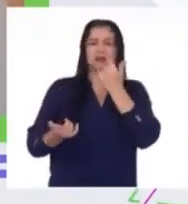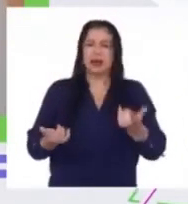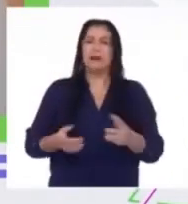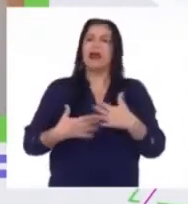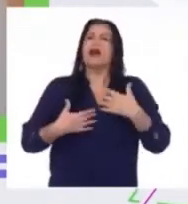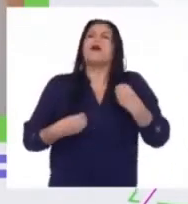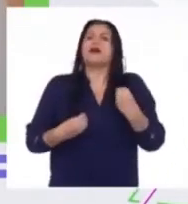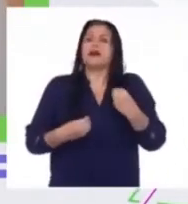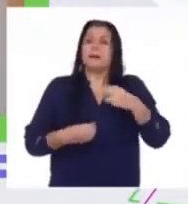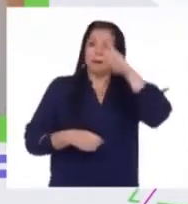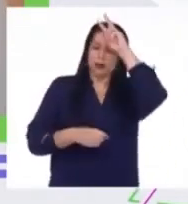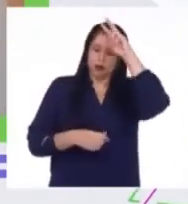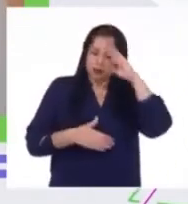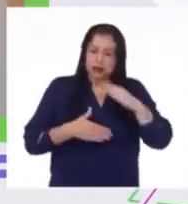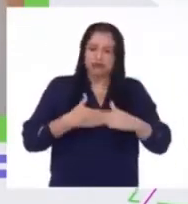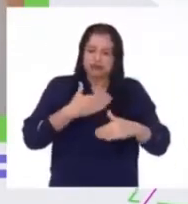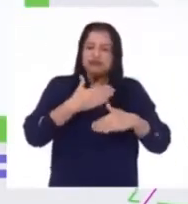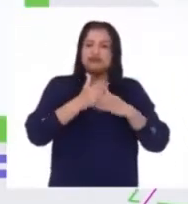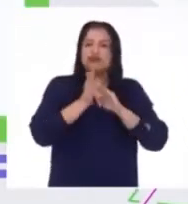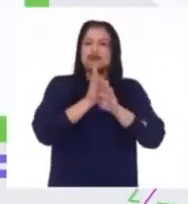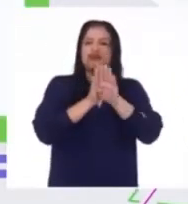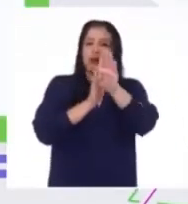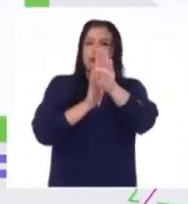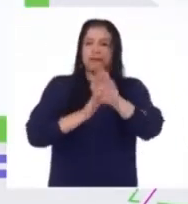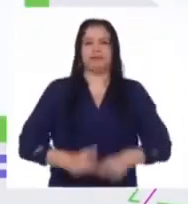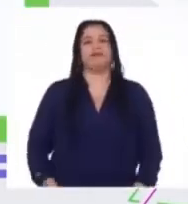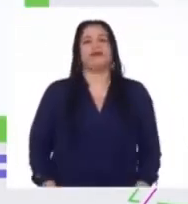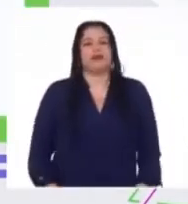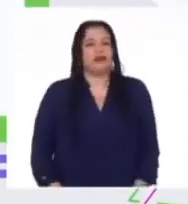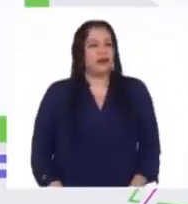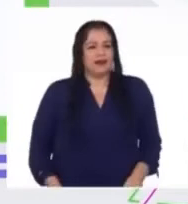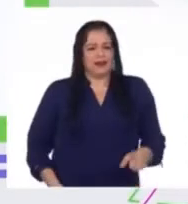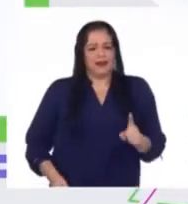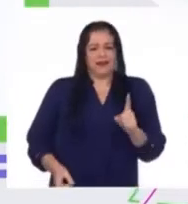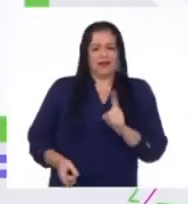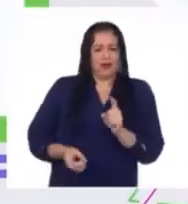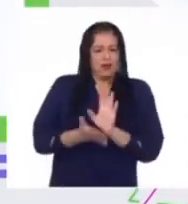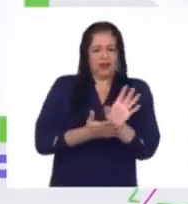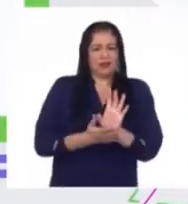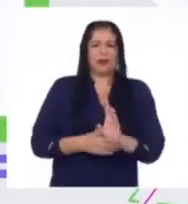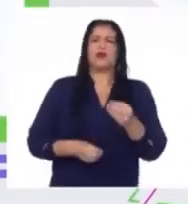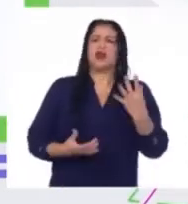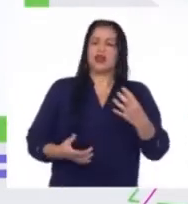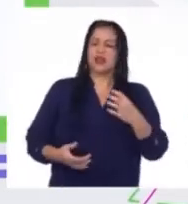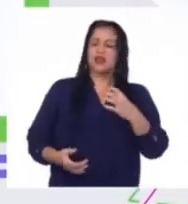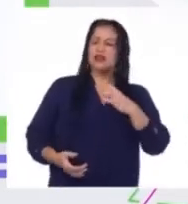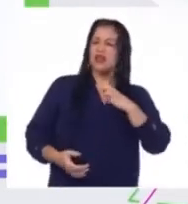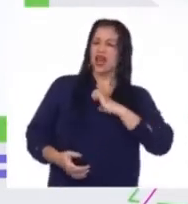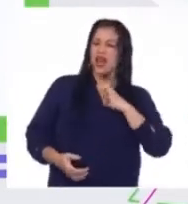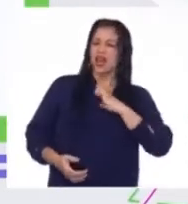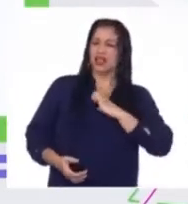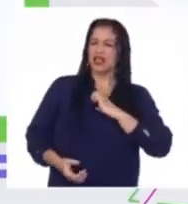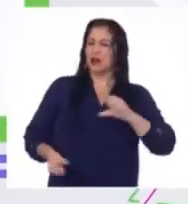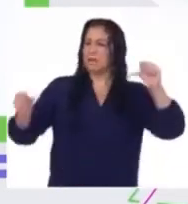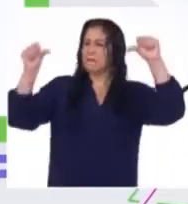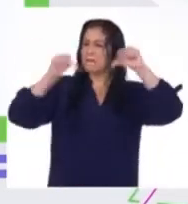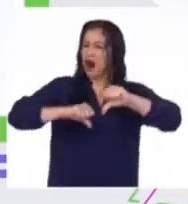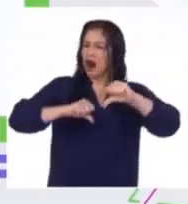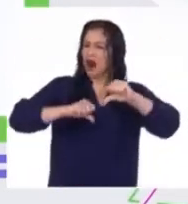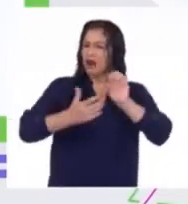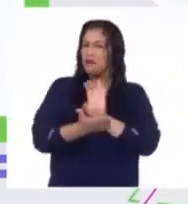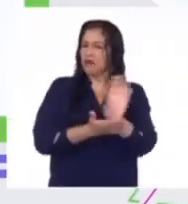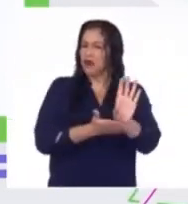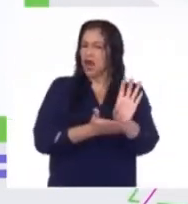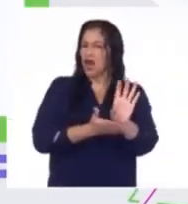siga avanzando aún más. No, porque desde el punto ético está totalmente mal discriminar